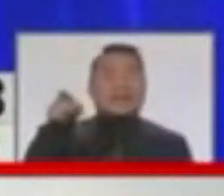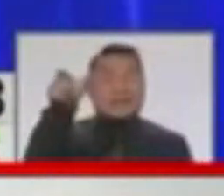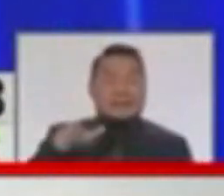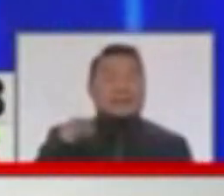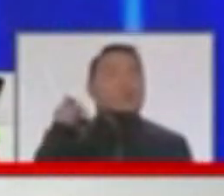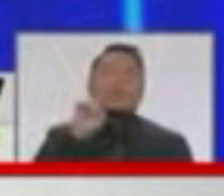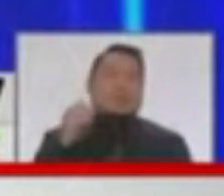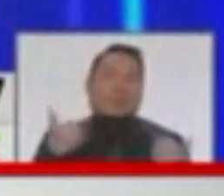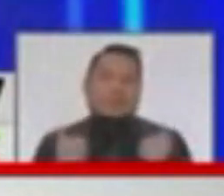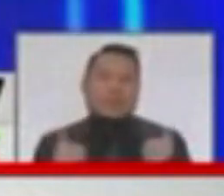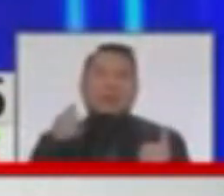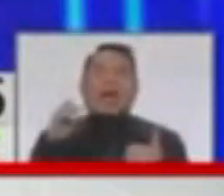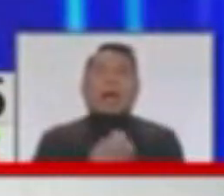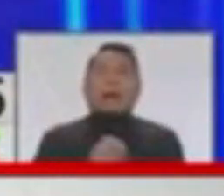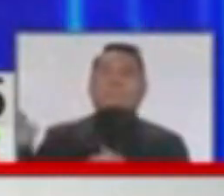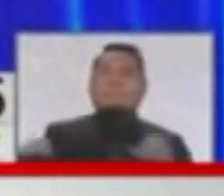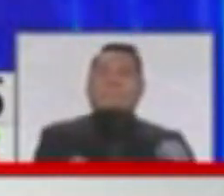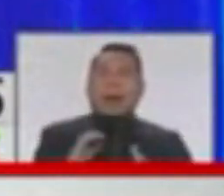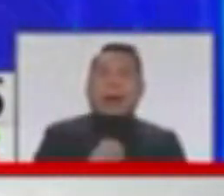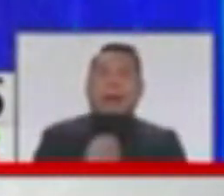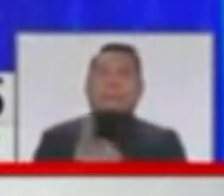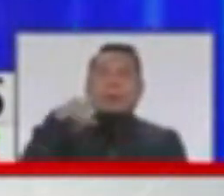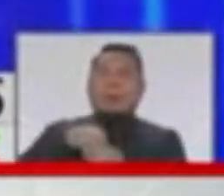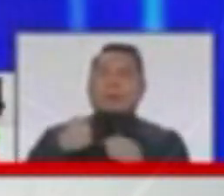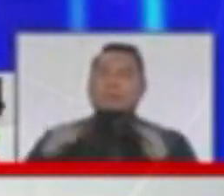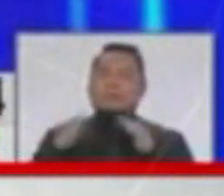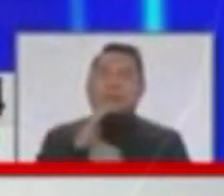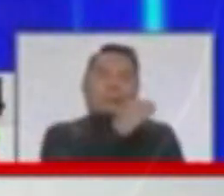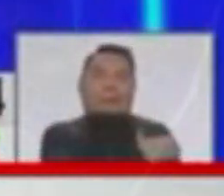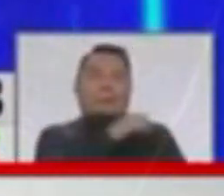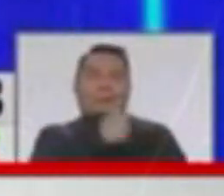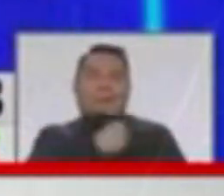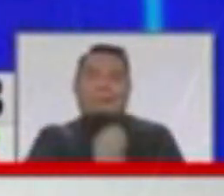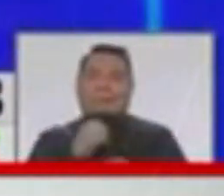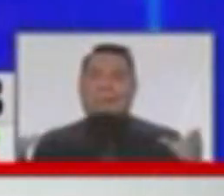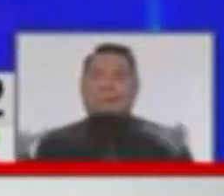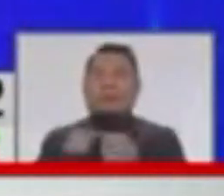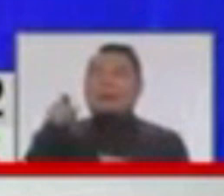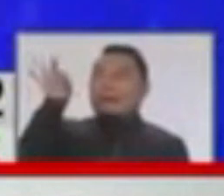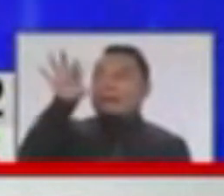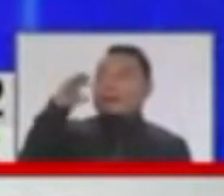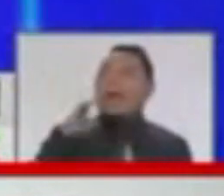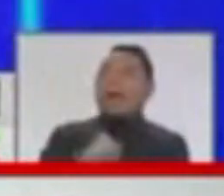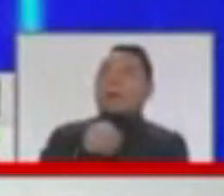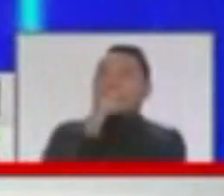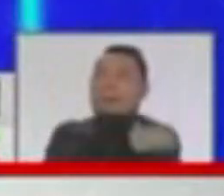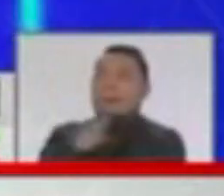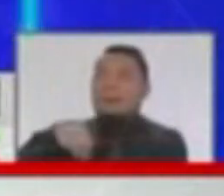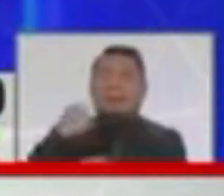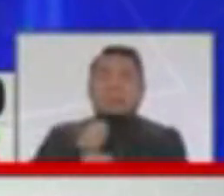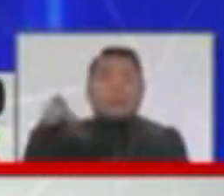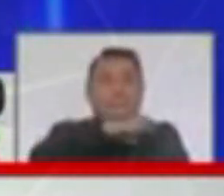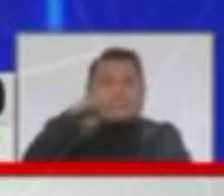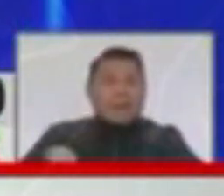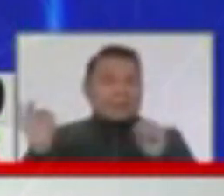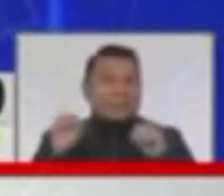porque prefirió poner a dedo a sus amigotes en su gestión municipal, porque contrató empresas directamente a dedo, que no tenían ninguna experiencia